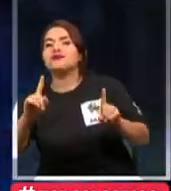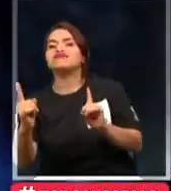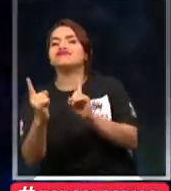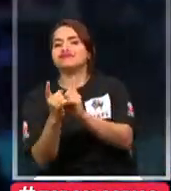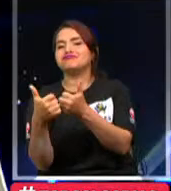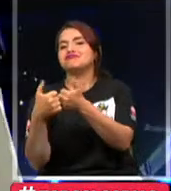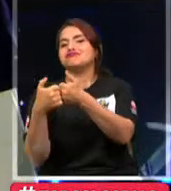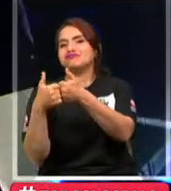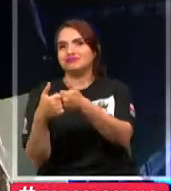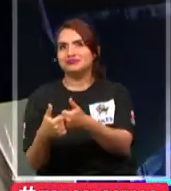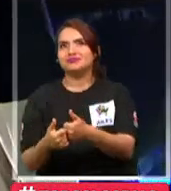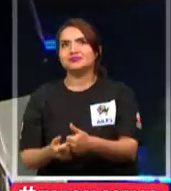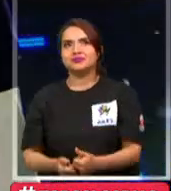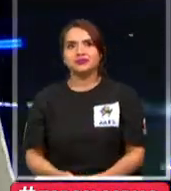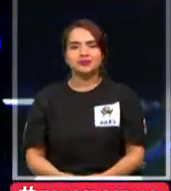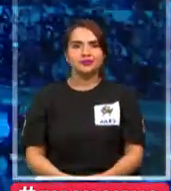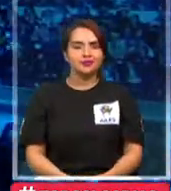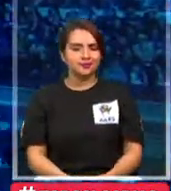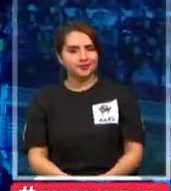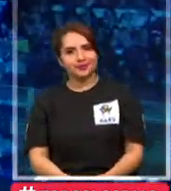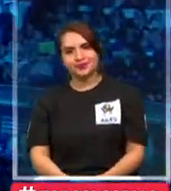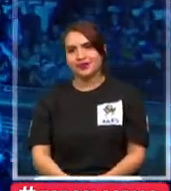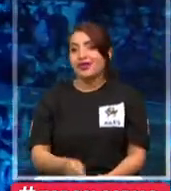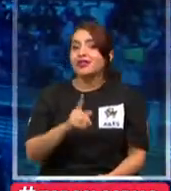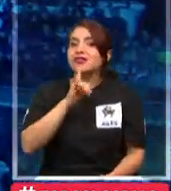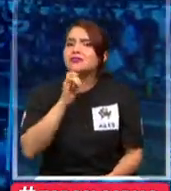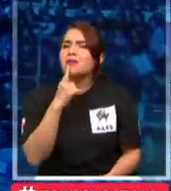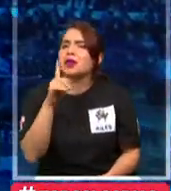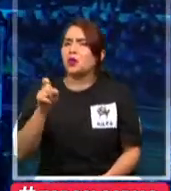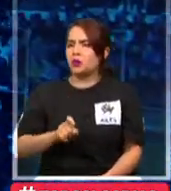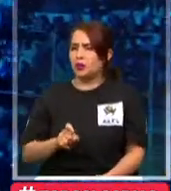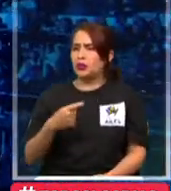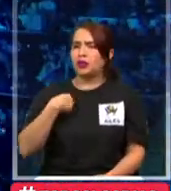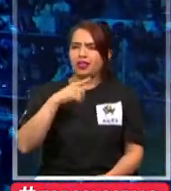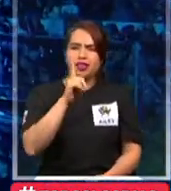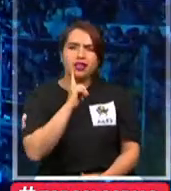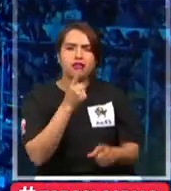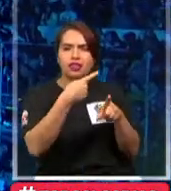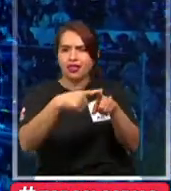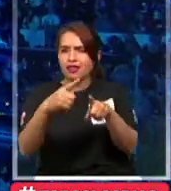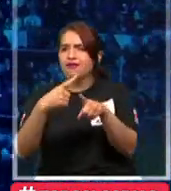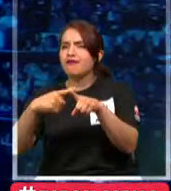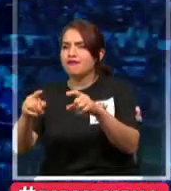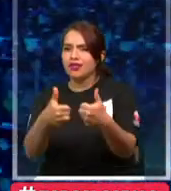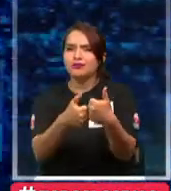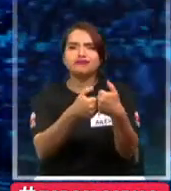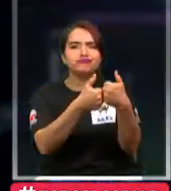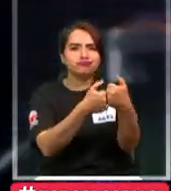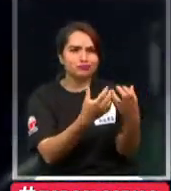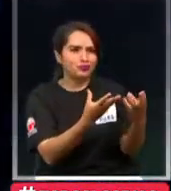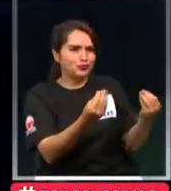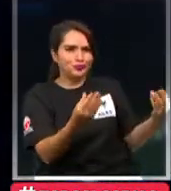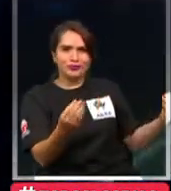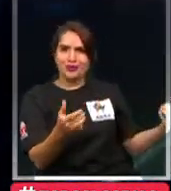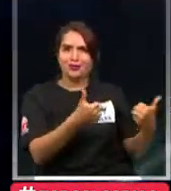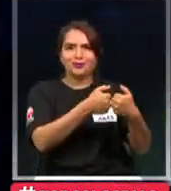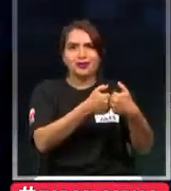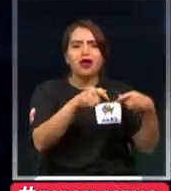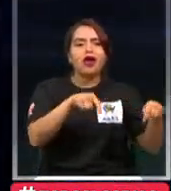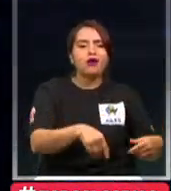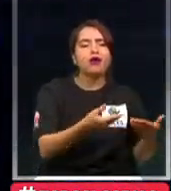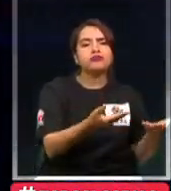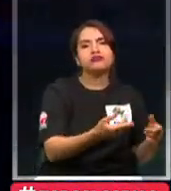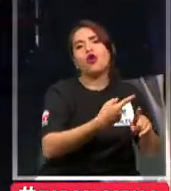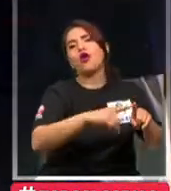otra. Pero me digo, Titi me preguntó si tengo muchas novias. Muchas novias, no tengo